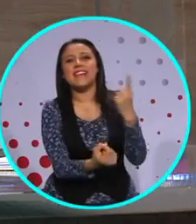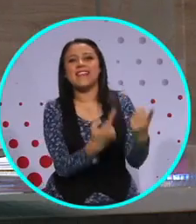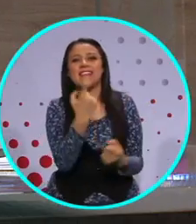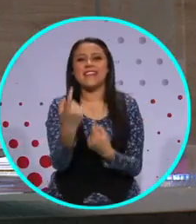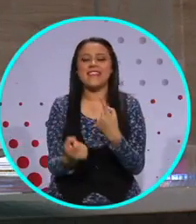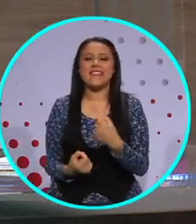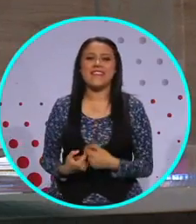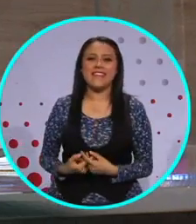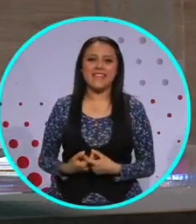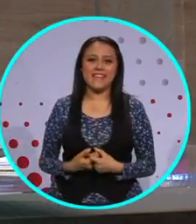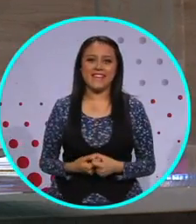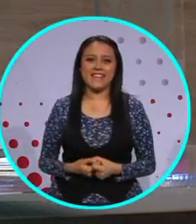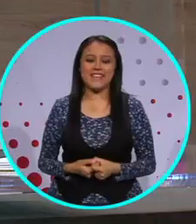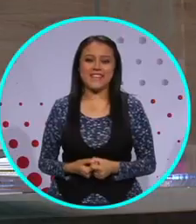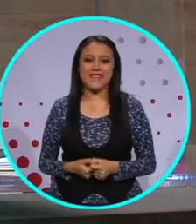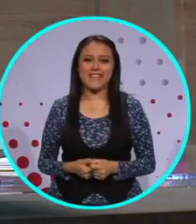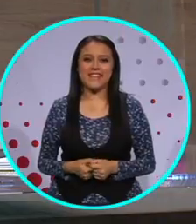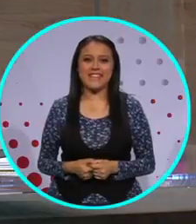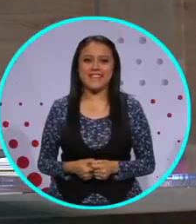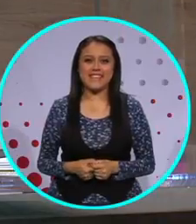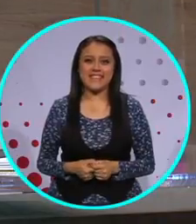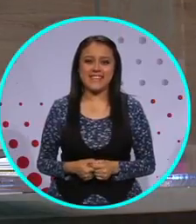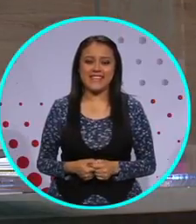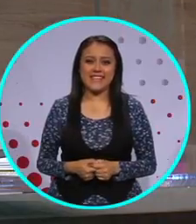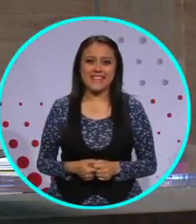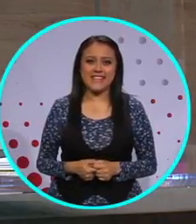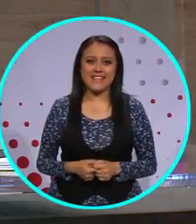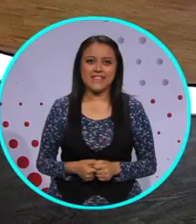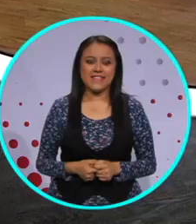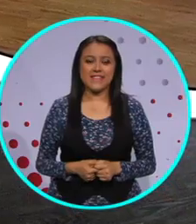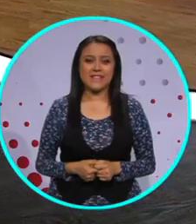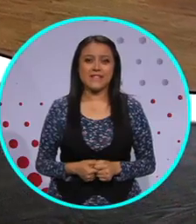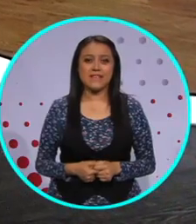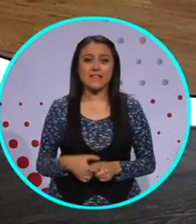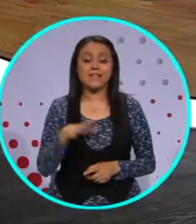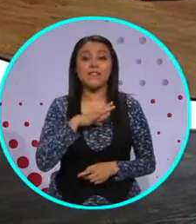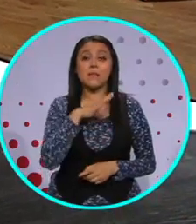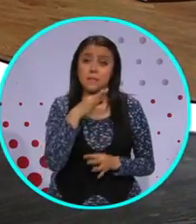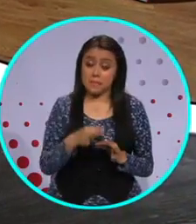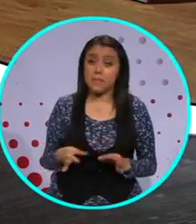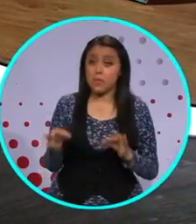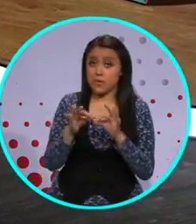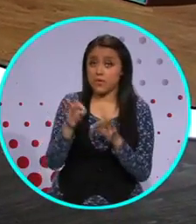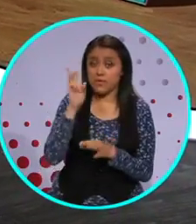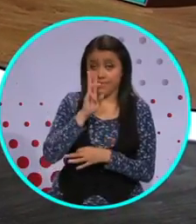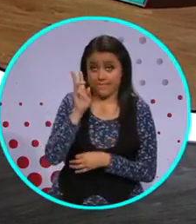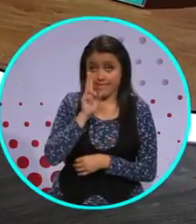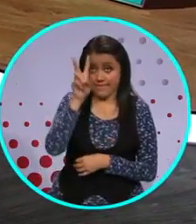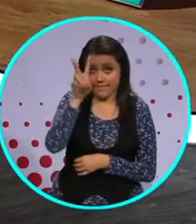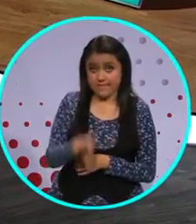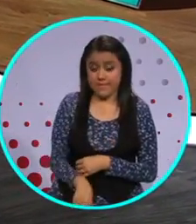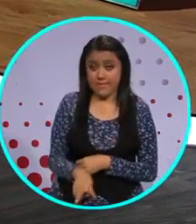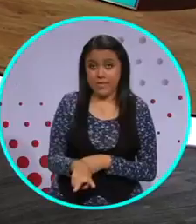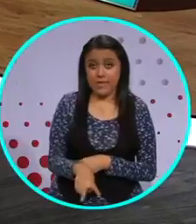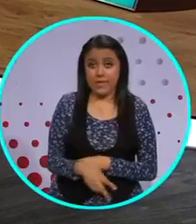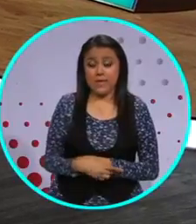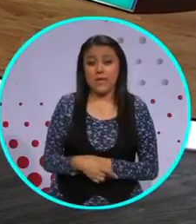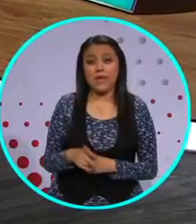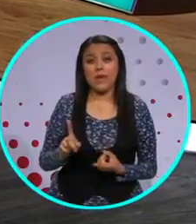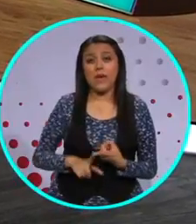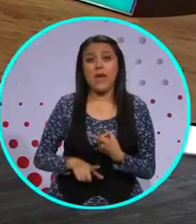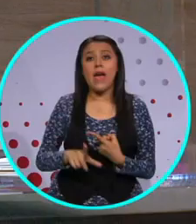también está completo bueno pues está tu tierra algo que viene interesante nada que cuauhtémoc